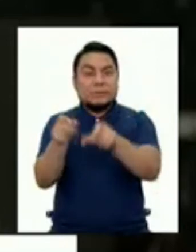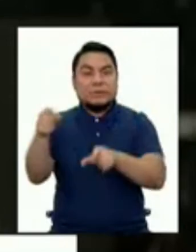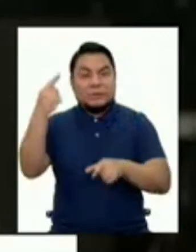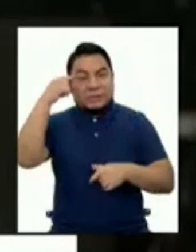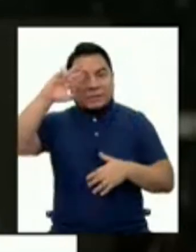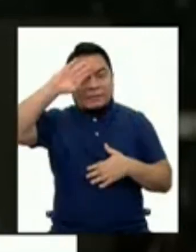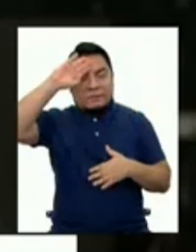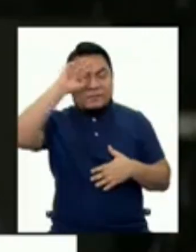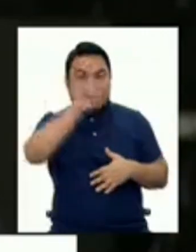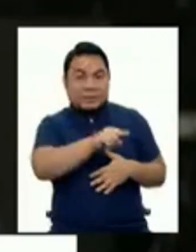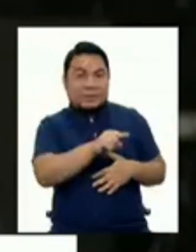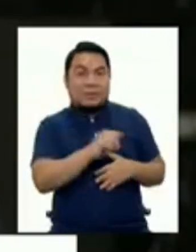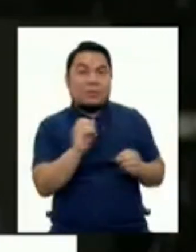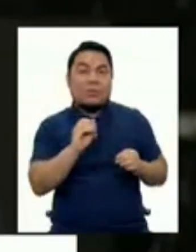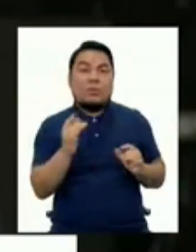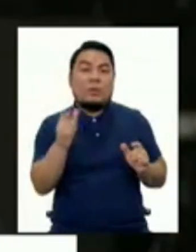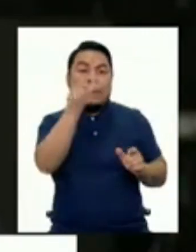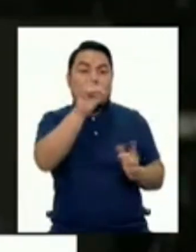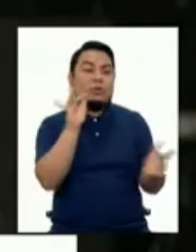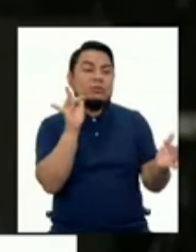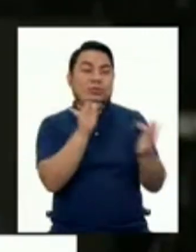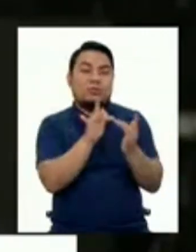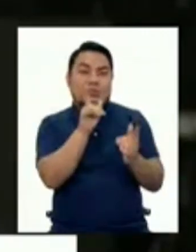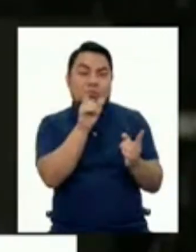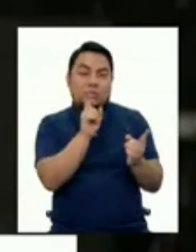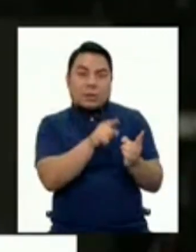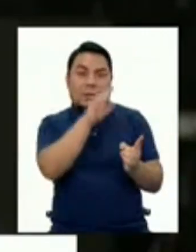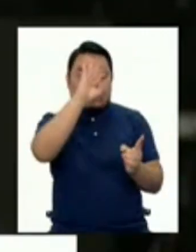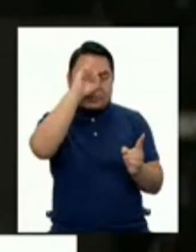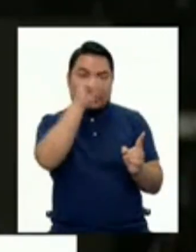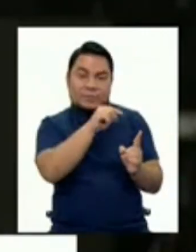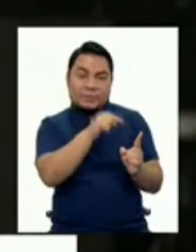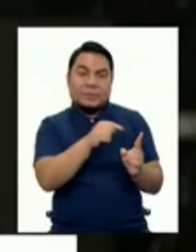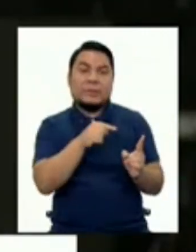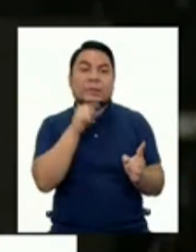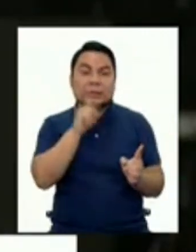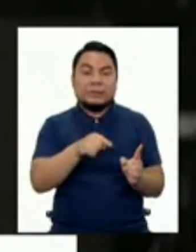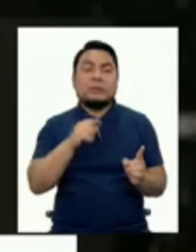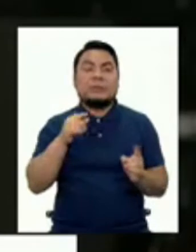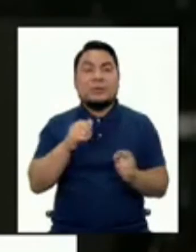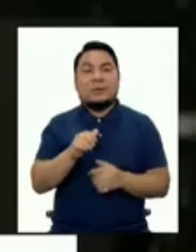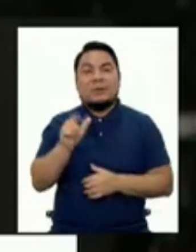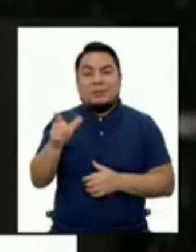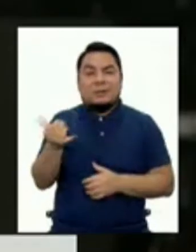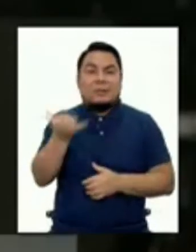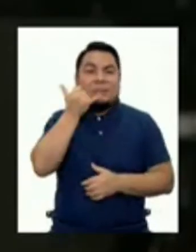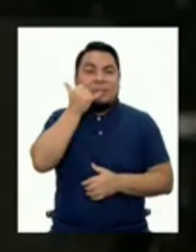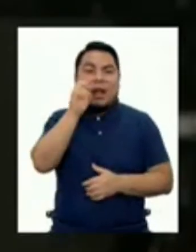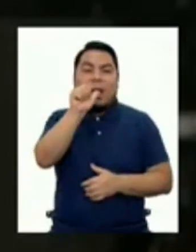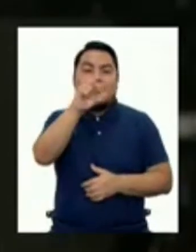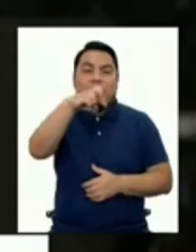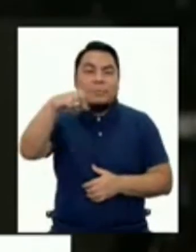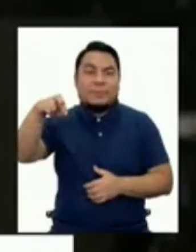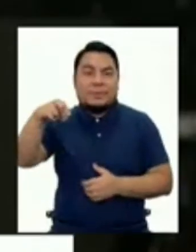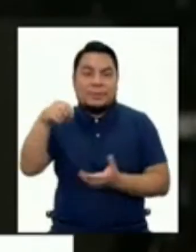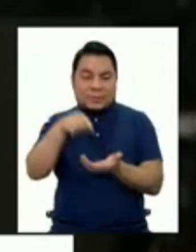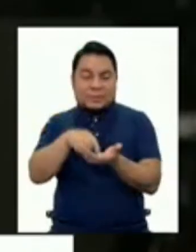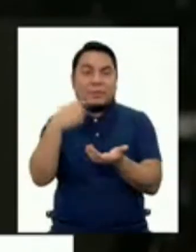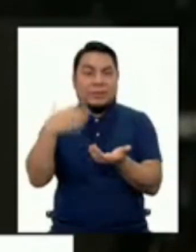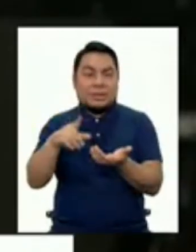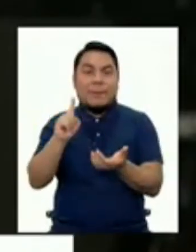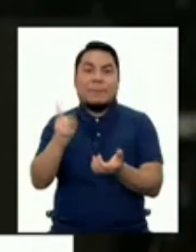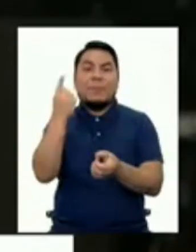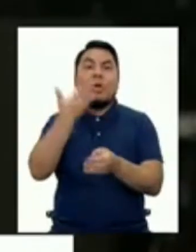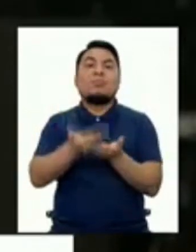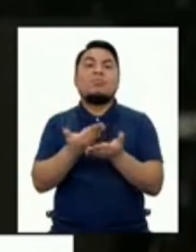la enfermedad o tienen contacto con una persona con la enfermedad. Ese es un aplicativo que ya está en su primera